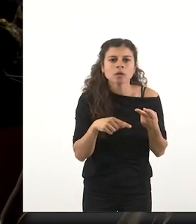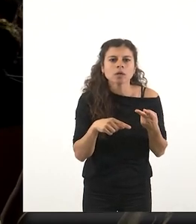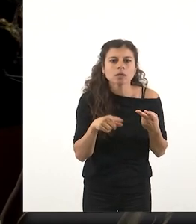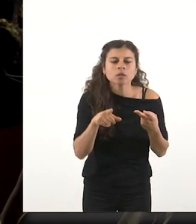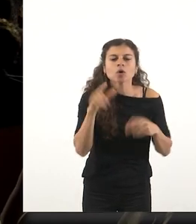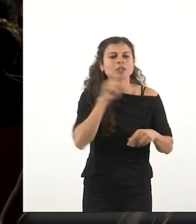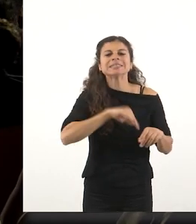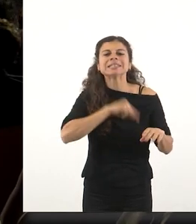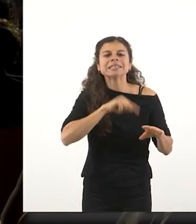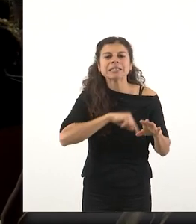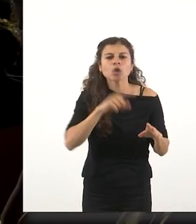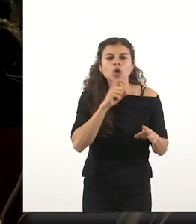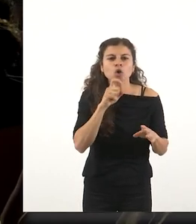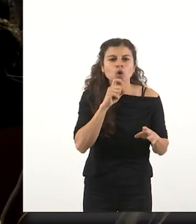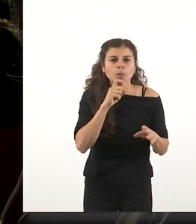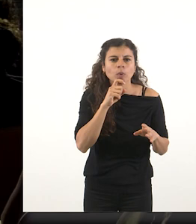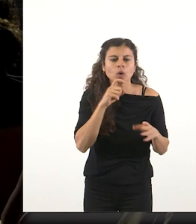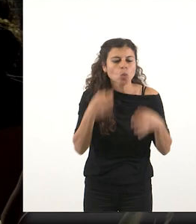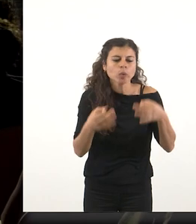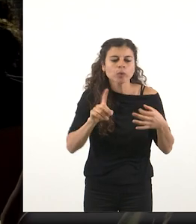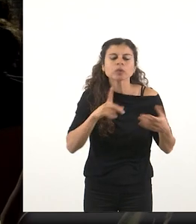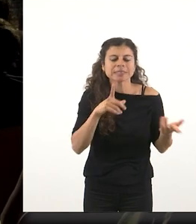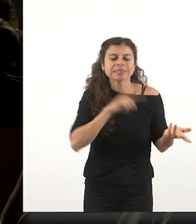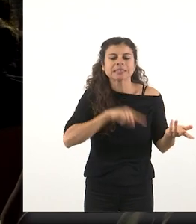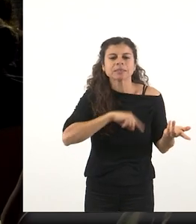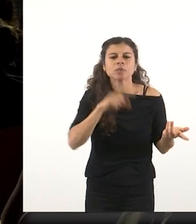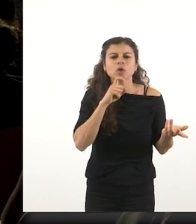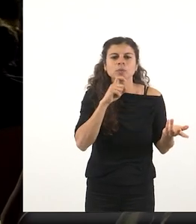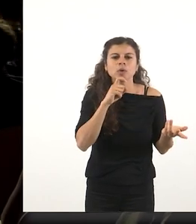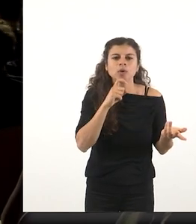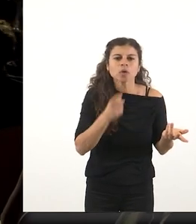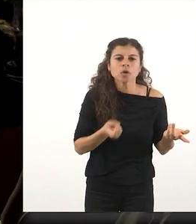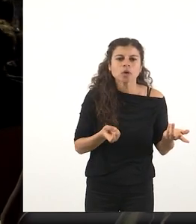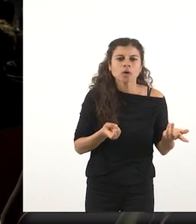No, pero ¿cómo te has sentido tú? No me lo juzgues, no lo agradeces. El sentimiento, ¿qué te ha pasado con Antonio cuando lo has visto? ¿Sentimiento?